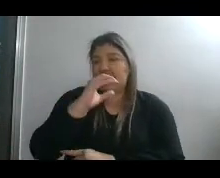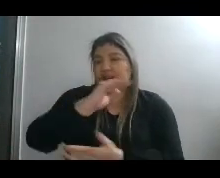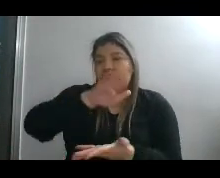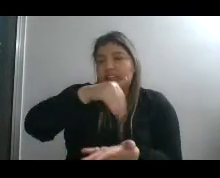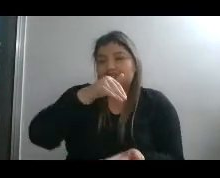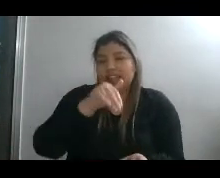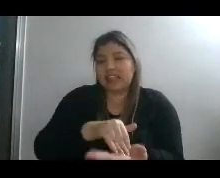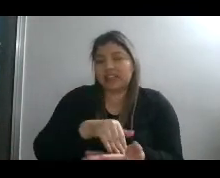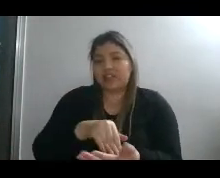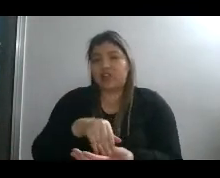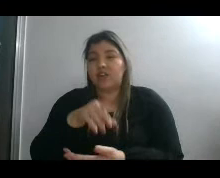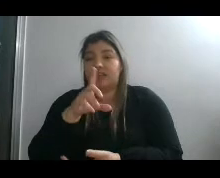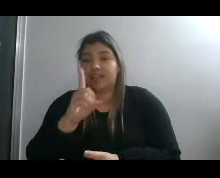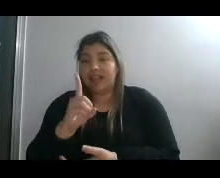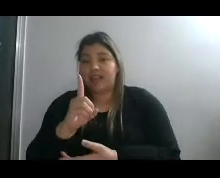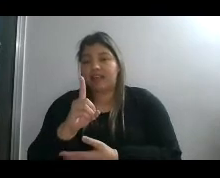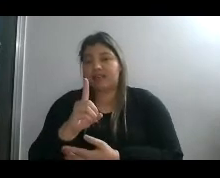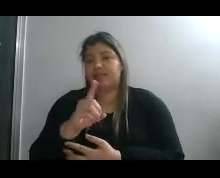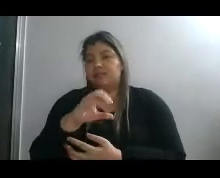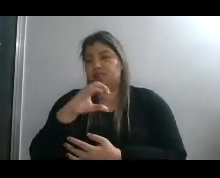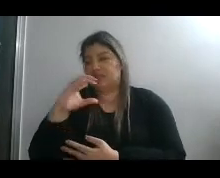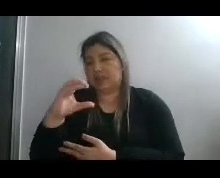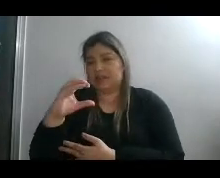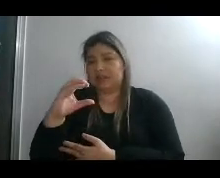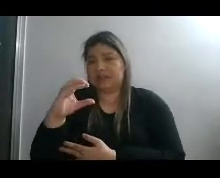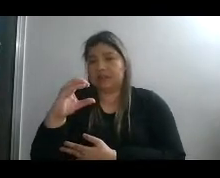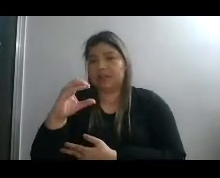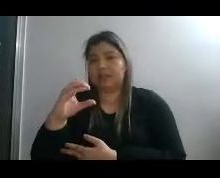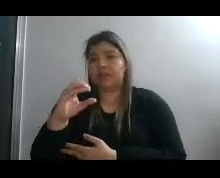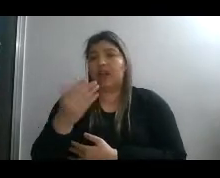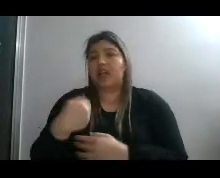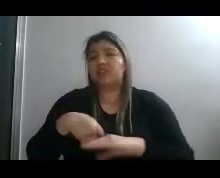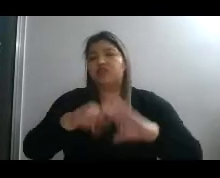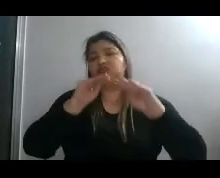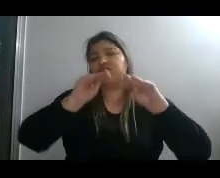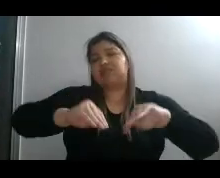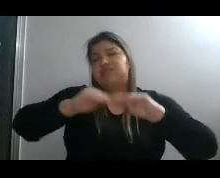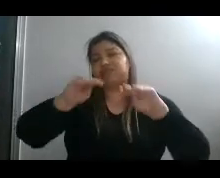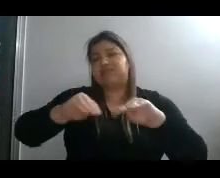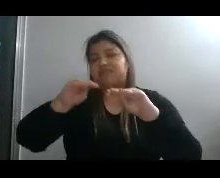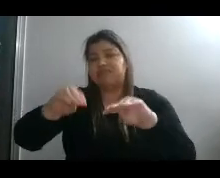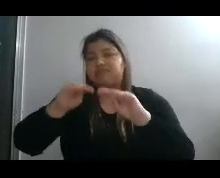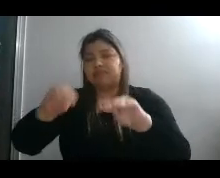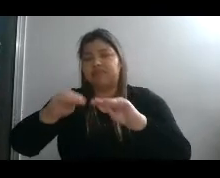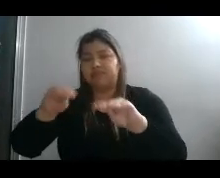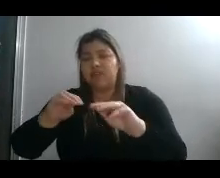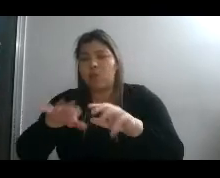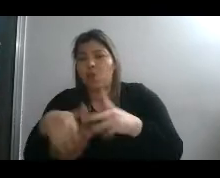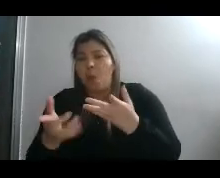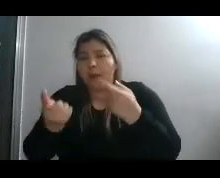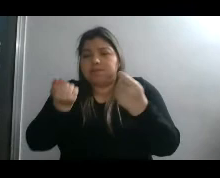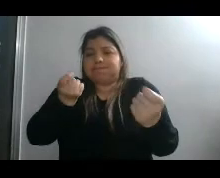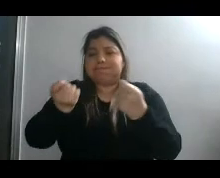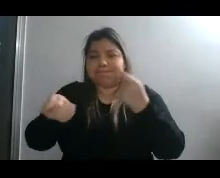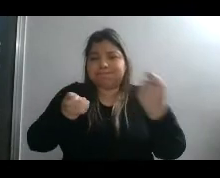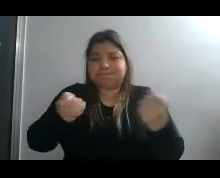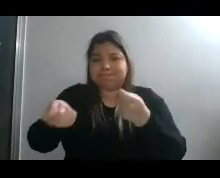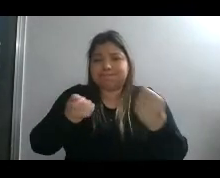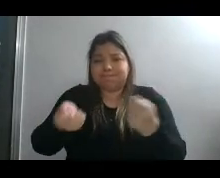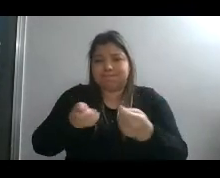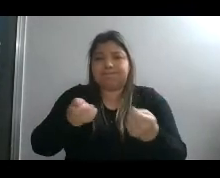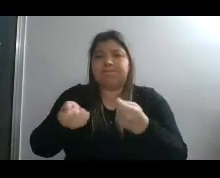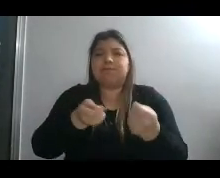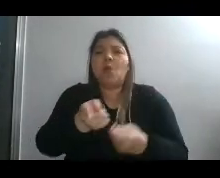Enfermedades. La capacidad de sobretensión Y este tema es súper importante porque a mí me